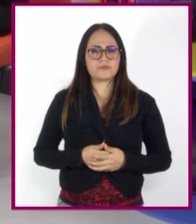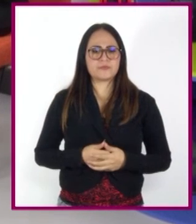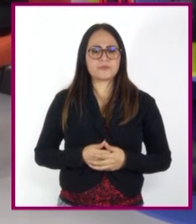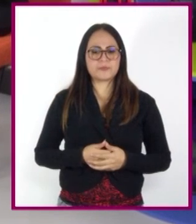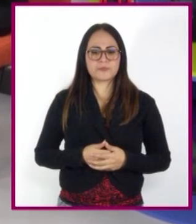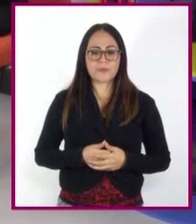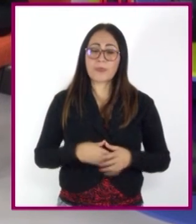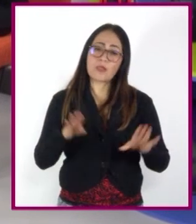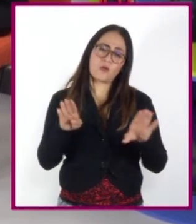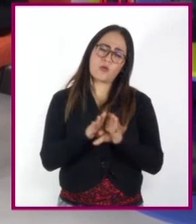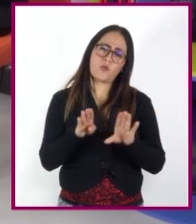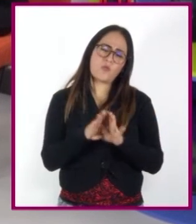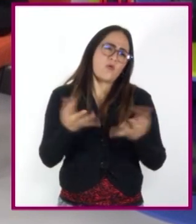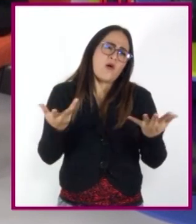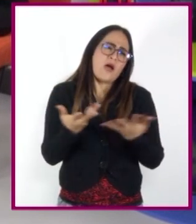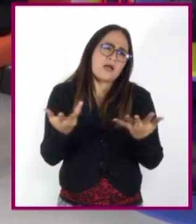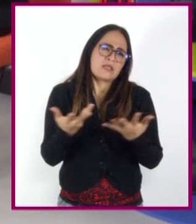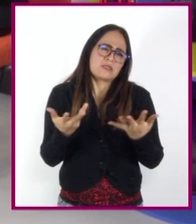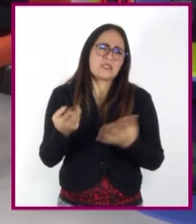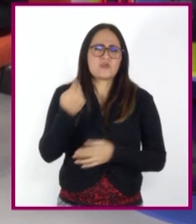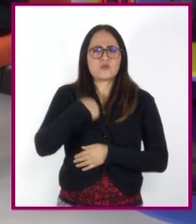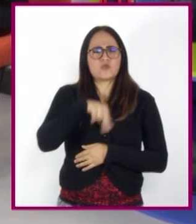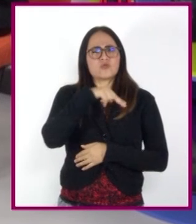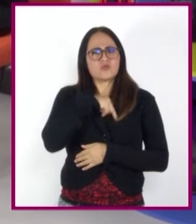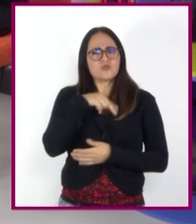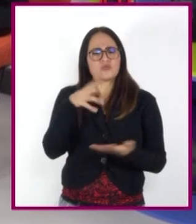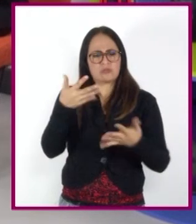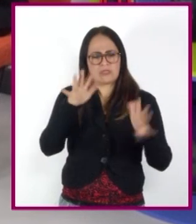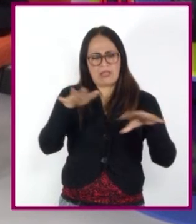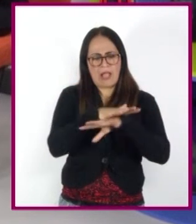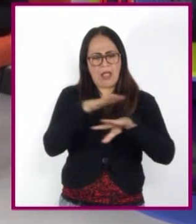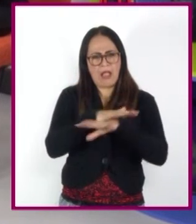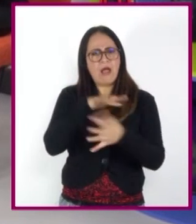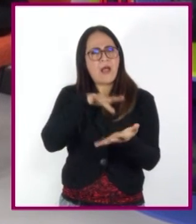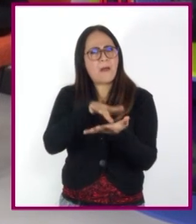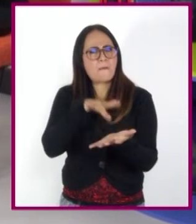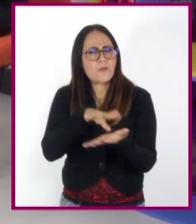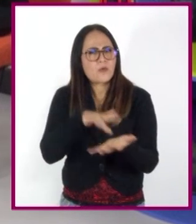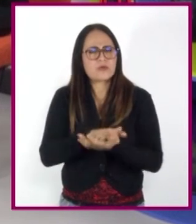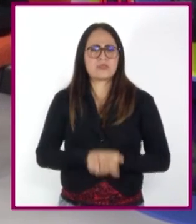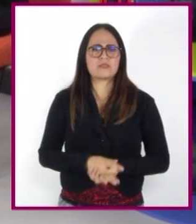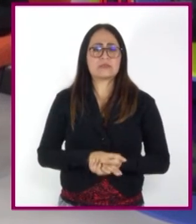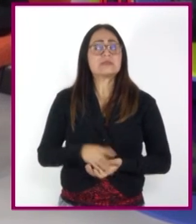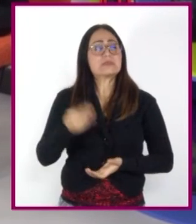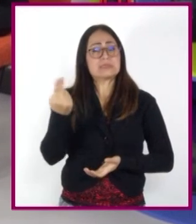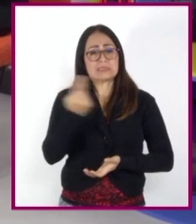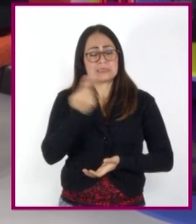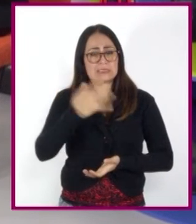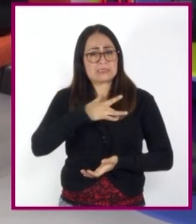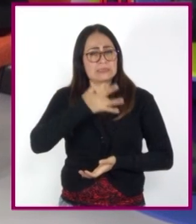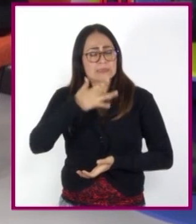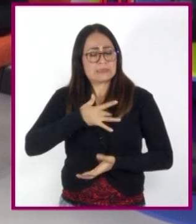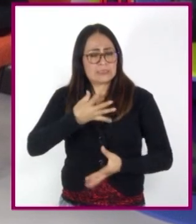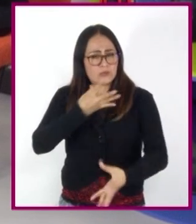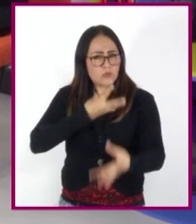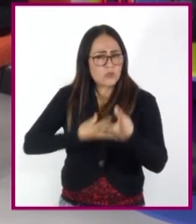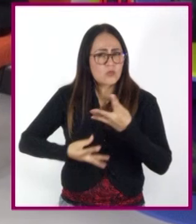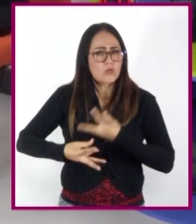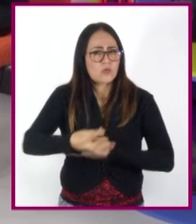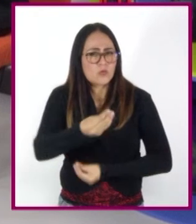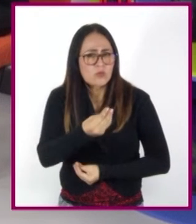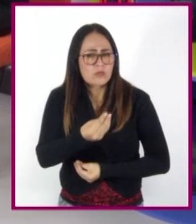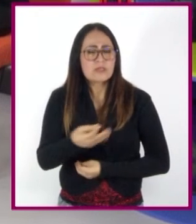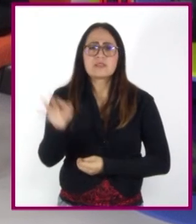¿Cómo hacerlo para contribuir a estos cambios? Desarrollar la empatía es determinante. Pueden